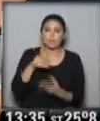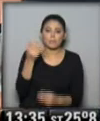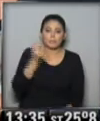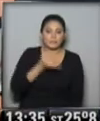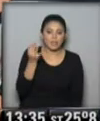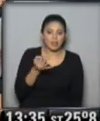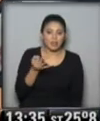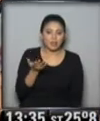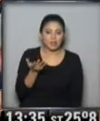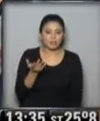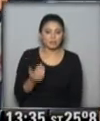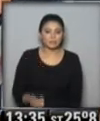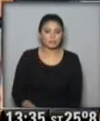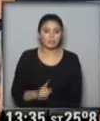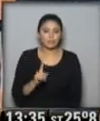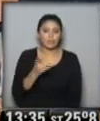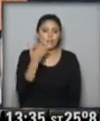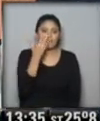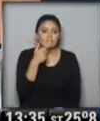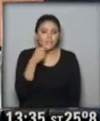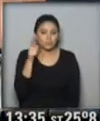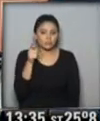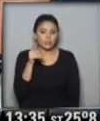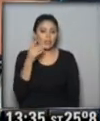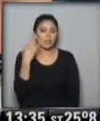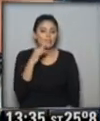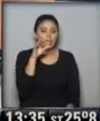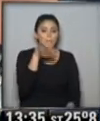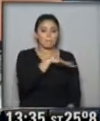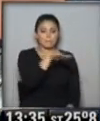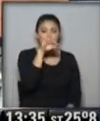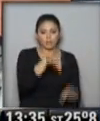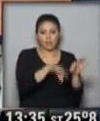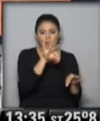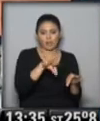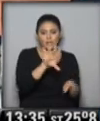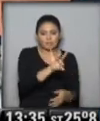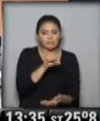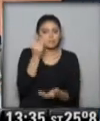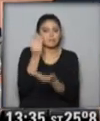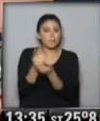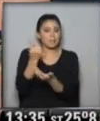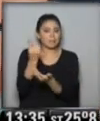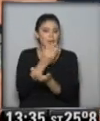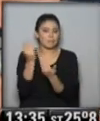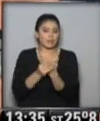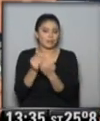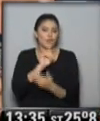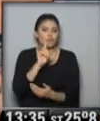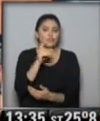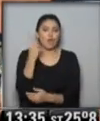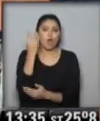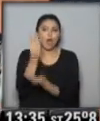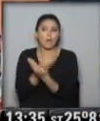algo deseable a veces sería que el voto popular elija la al primer ministro no es cierto no quiero hago un